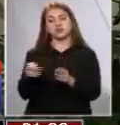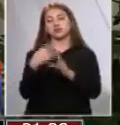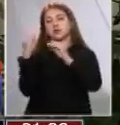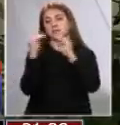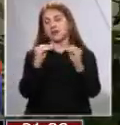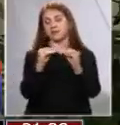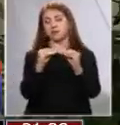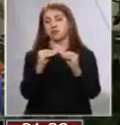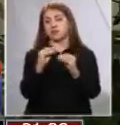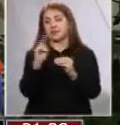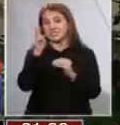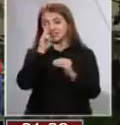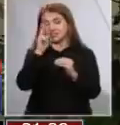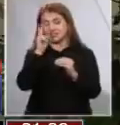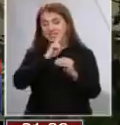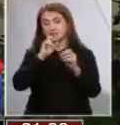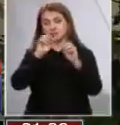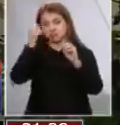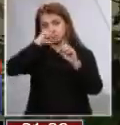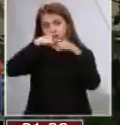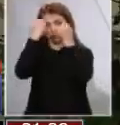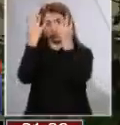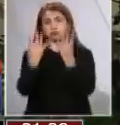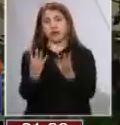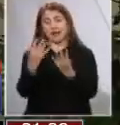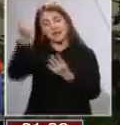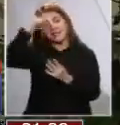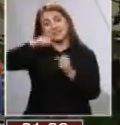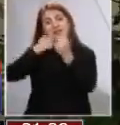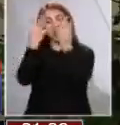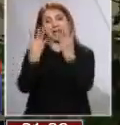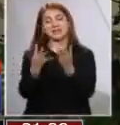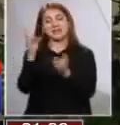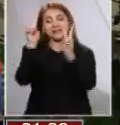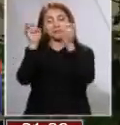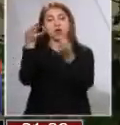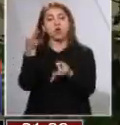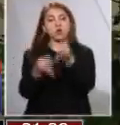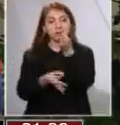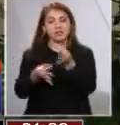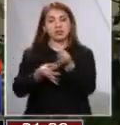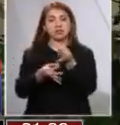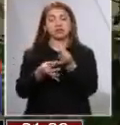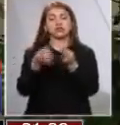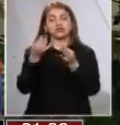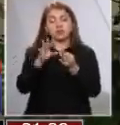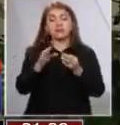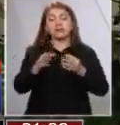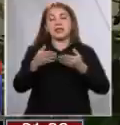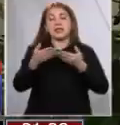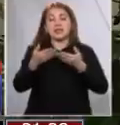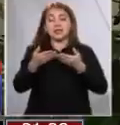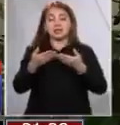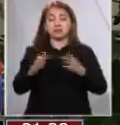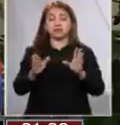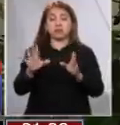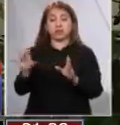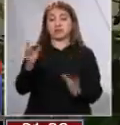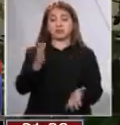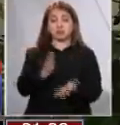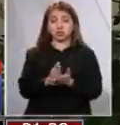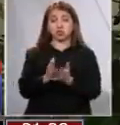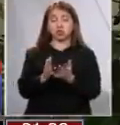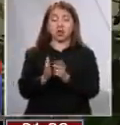la despenalización que tiene que ver con un tema jurídico específico y que tiene que ver con la liberación de la mujer al tomar